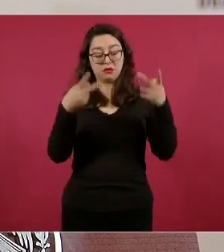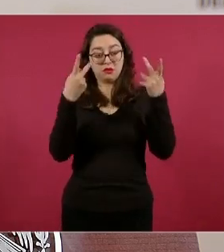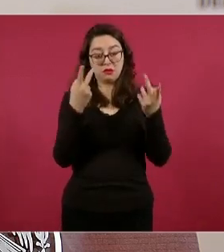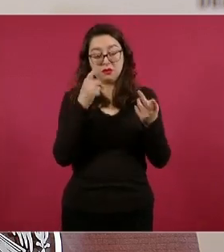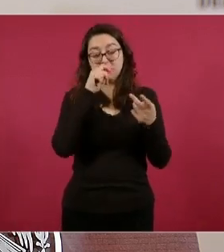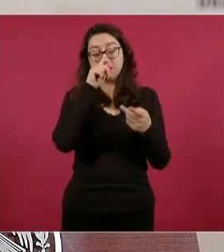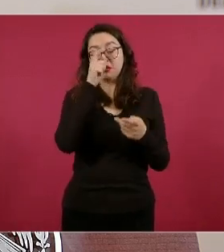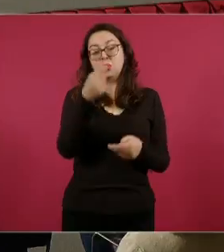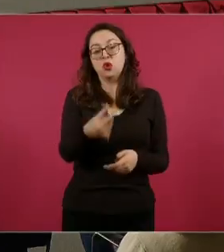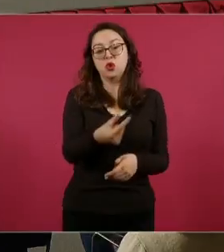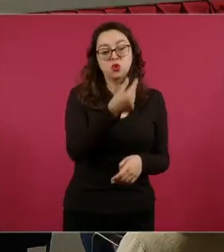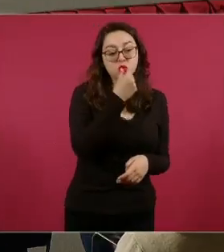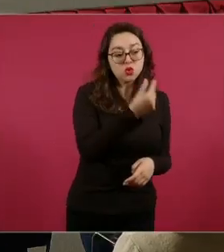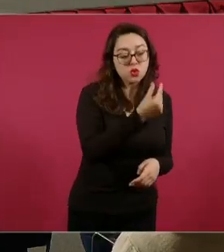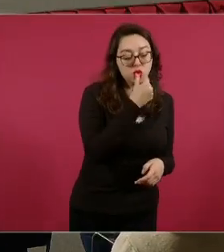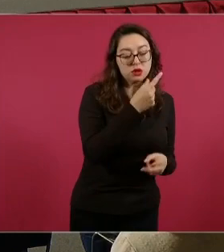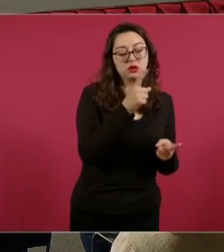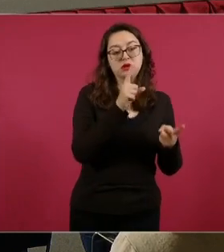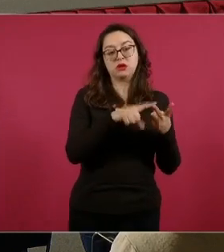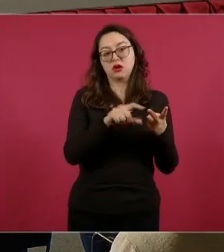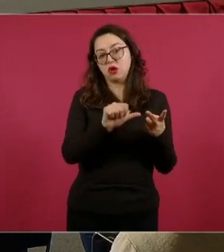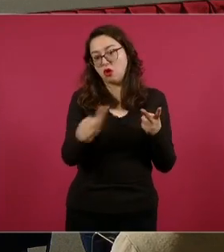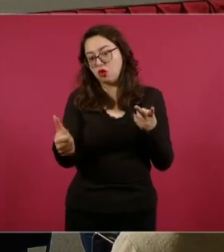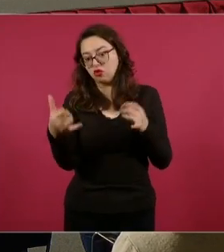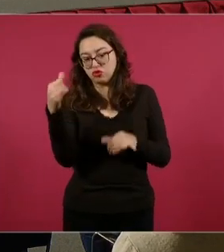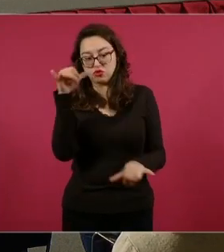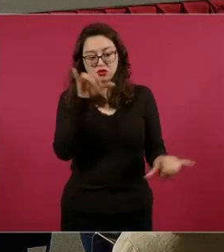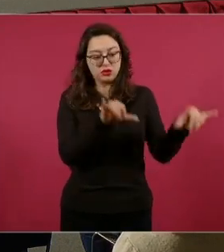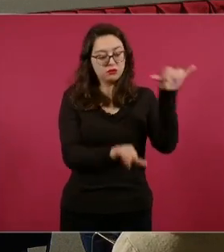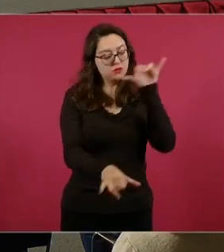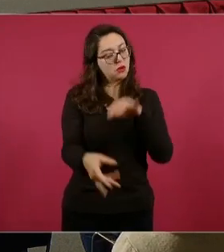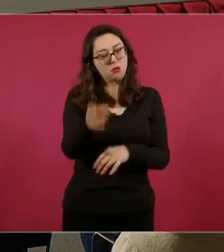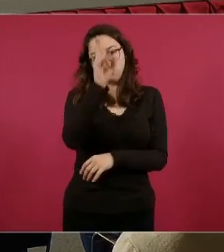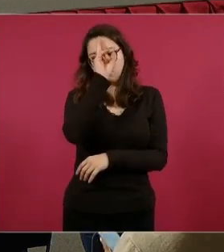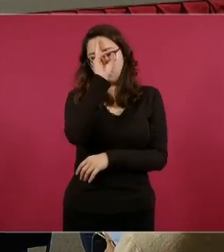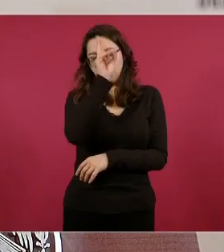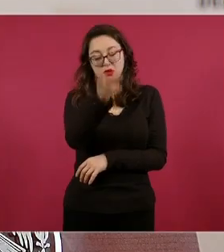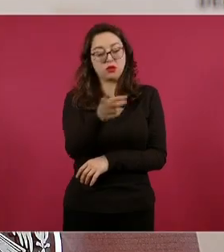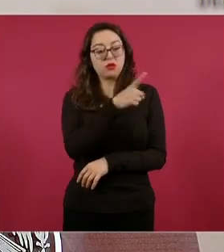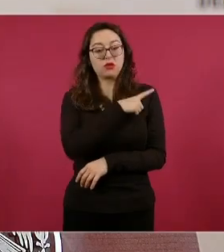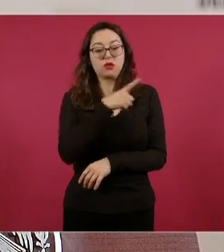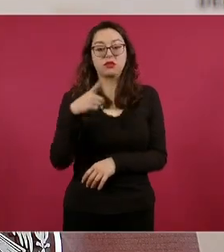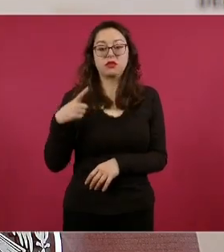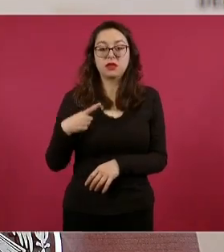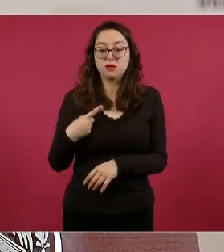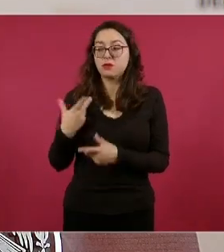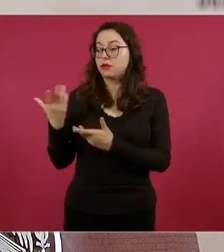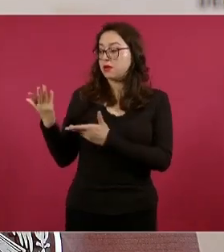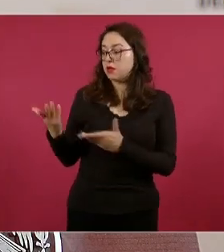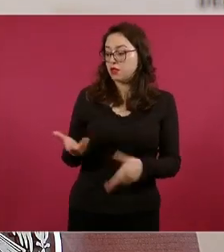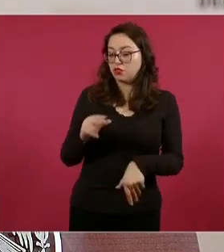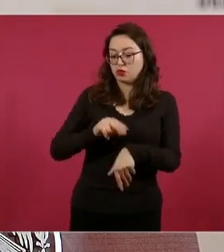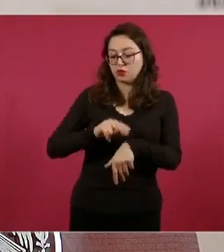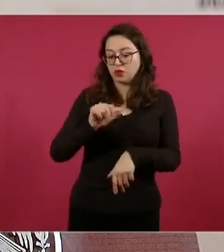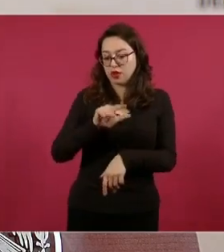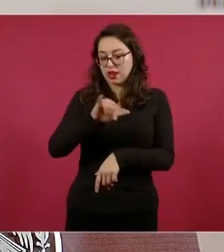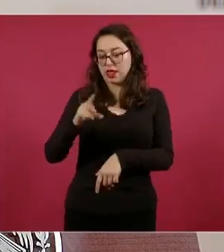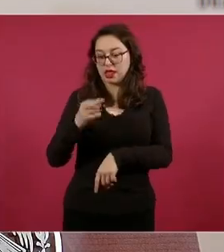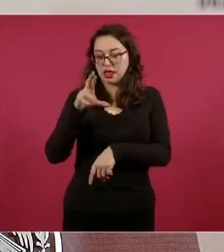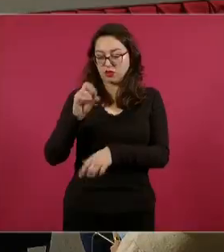cigarrillos electrónicos y otras sustancias, y que será presentada por el doctor Alejandro